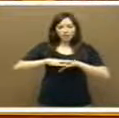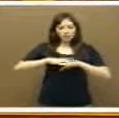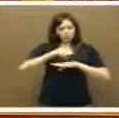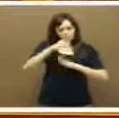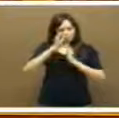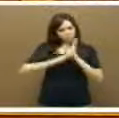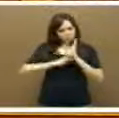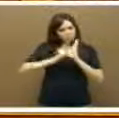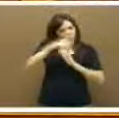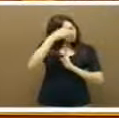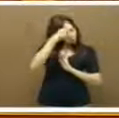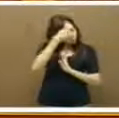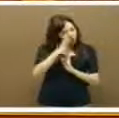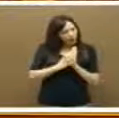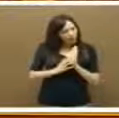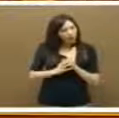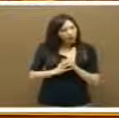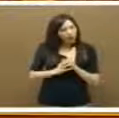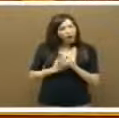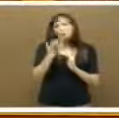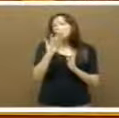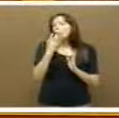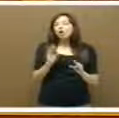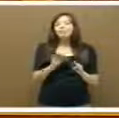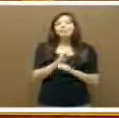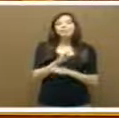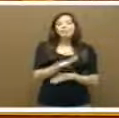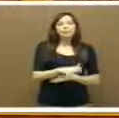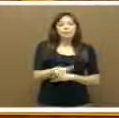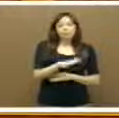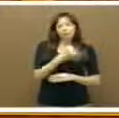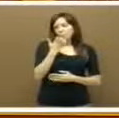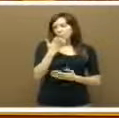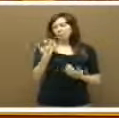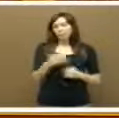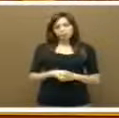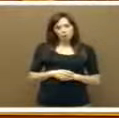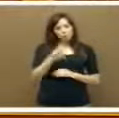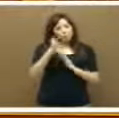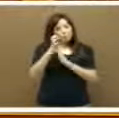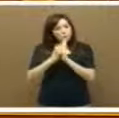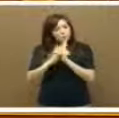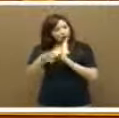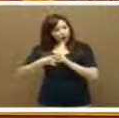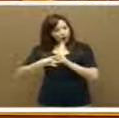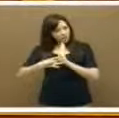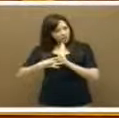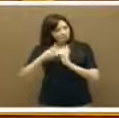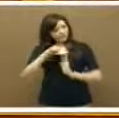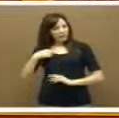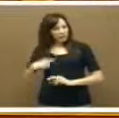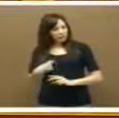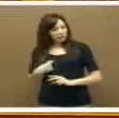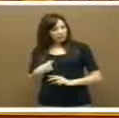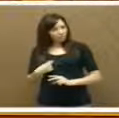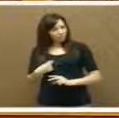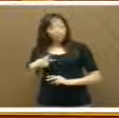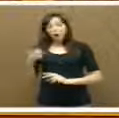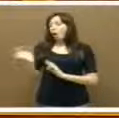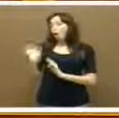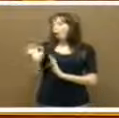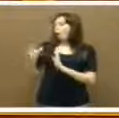Por si acaso, otra vez, se lo recuerdo, la renta básica, por ejemplo. ¿Ha bajado un ápice la calidad de la sanidad? ¿Ha bajado un